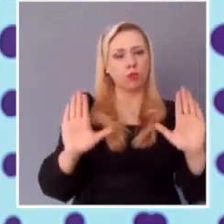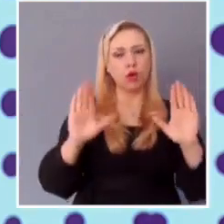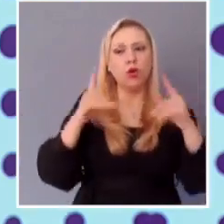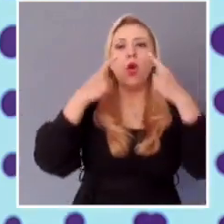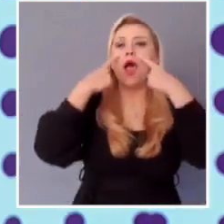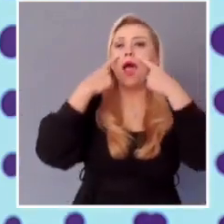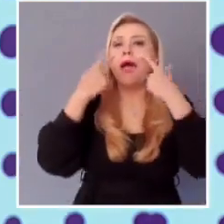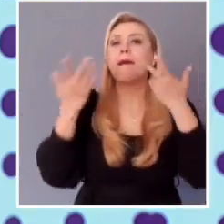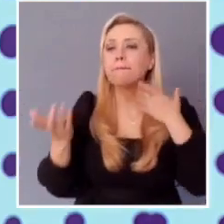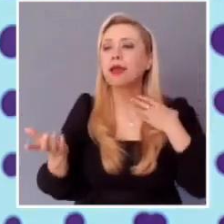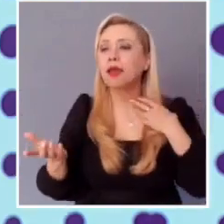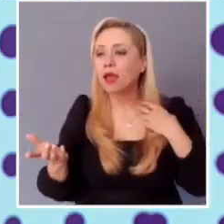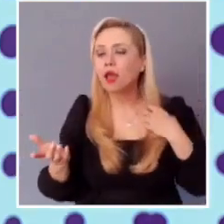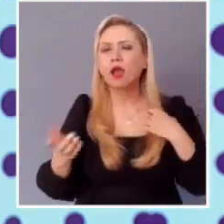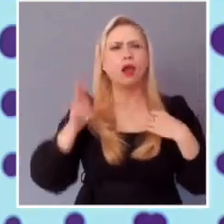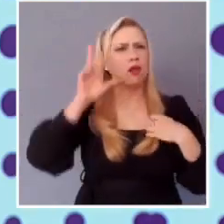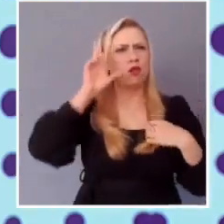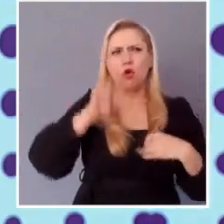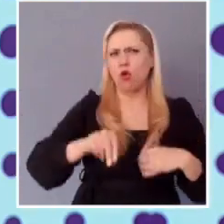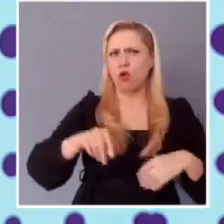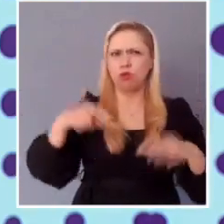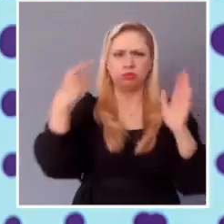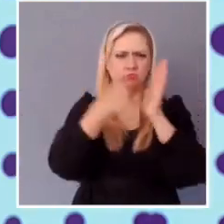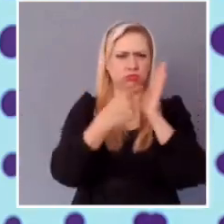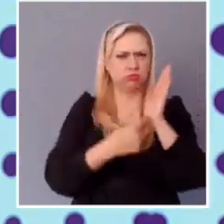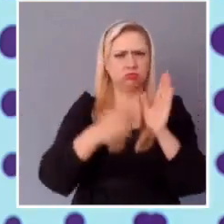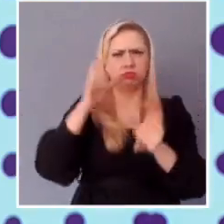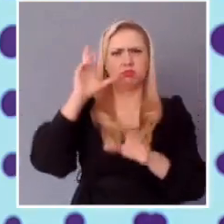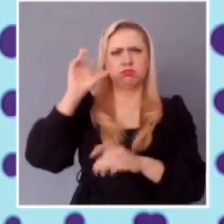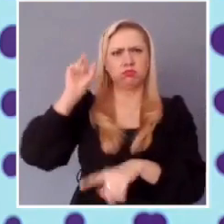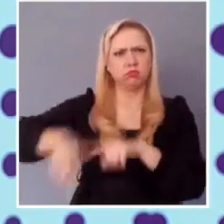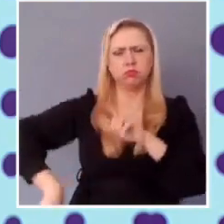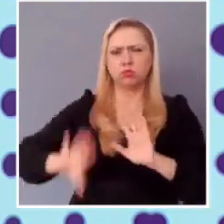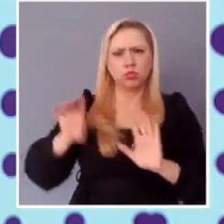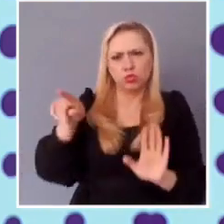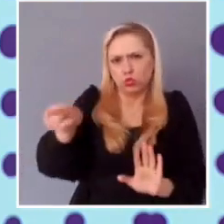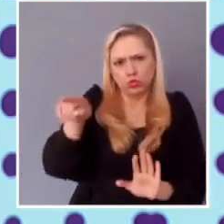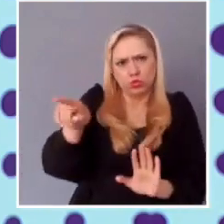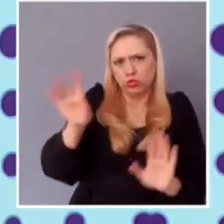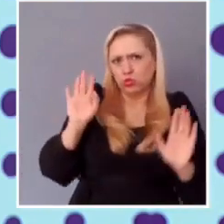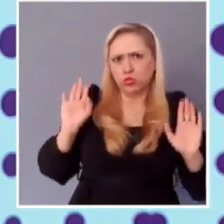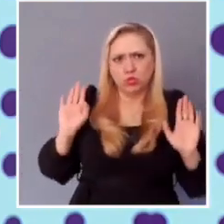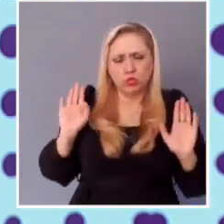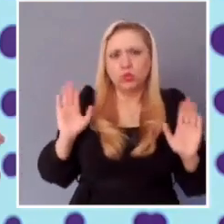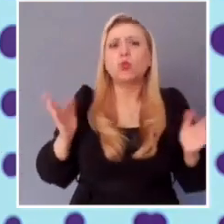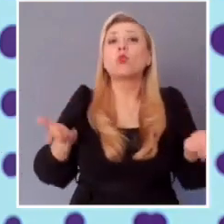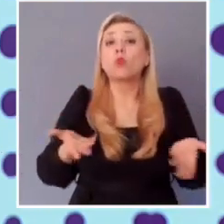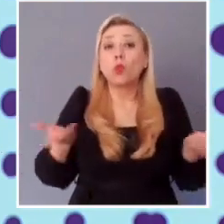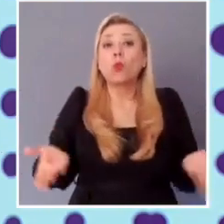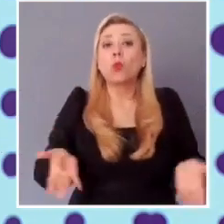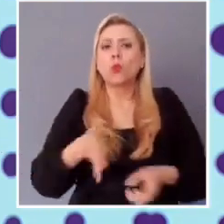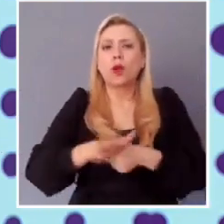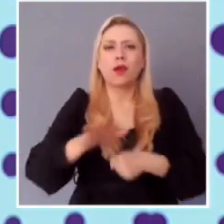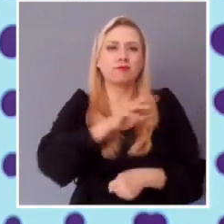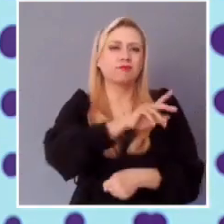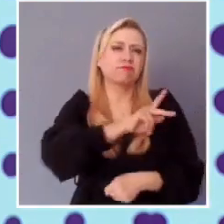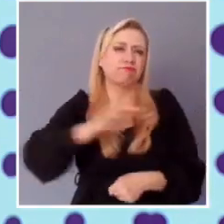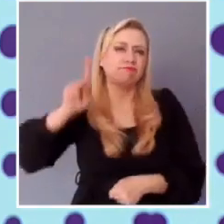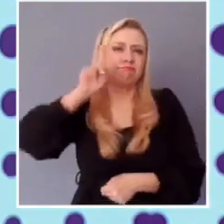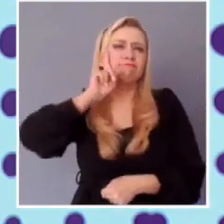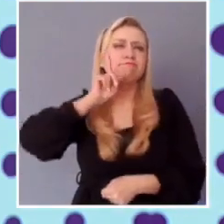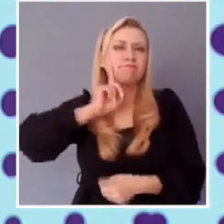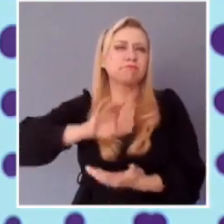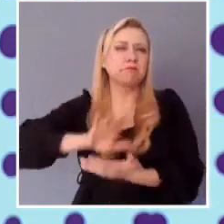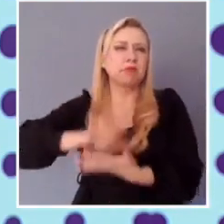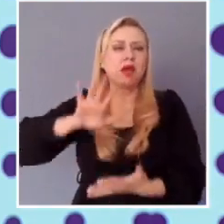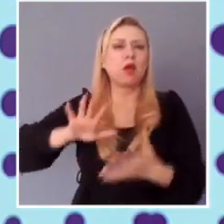vamos a juzgar, no hay estigma sobre esto es lo que tú construyes, ¿no? Este eres tú, porque normalmente atendemos a mujeres, hay un espacio para